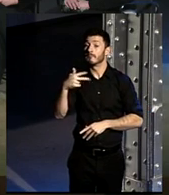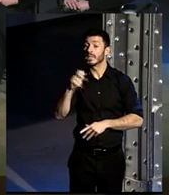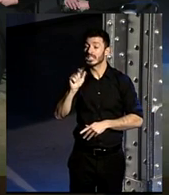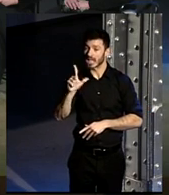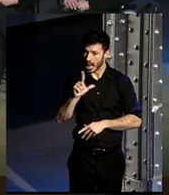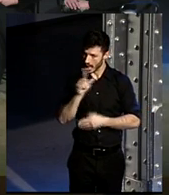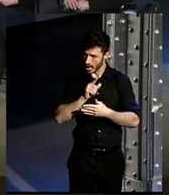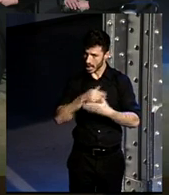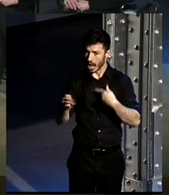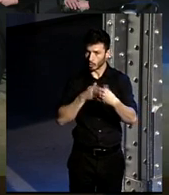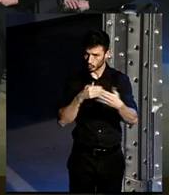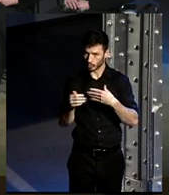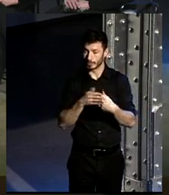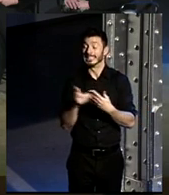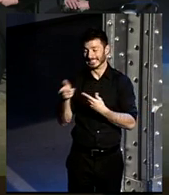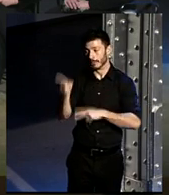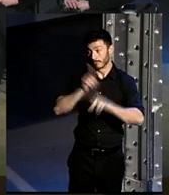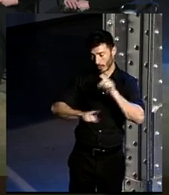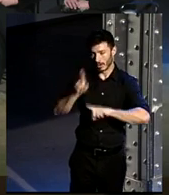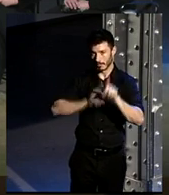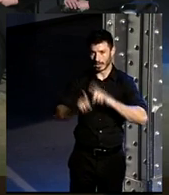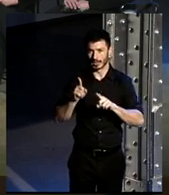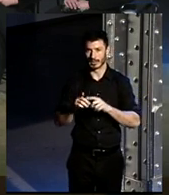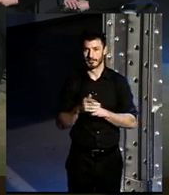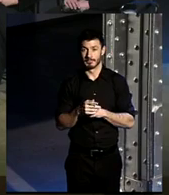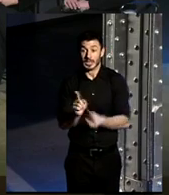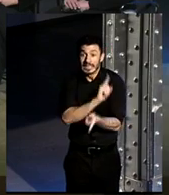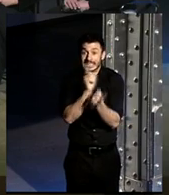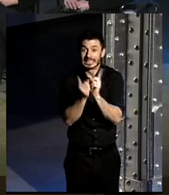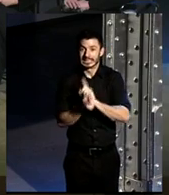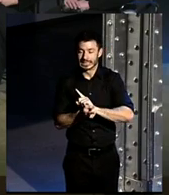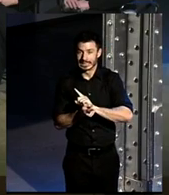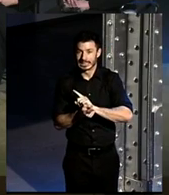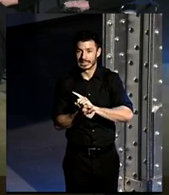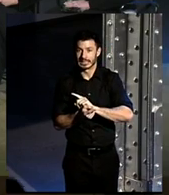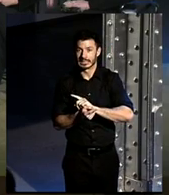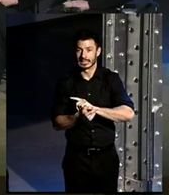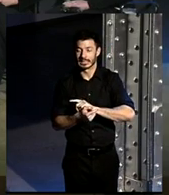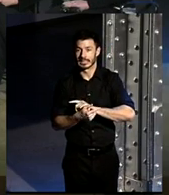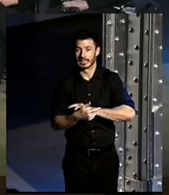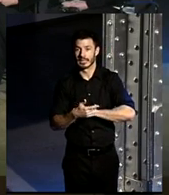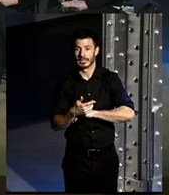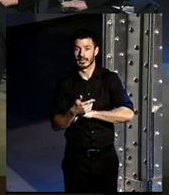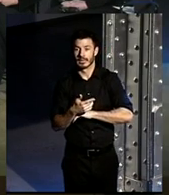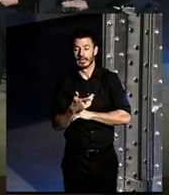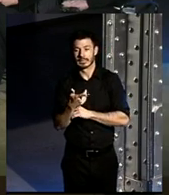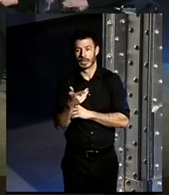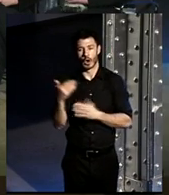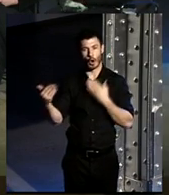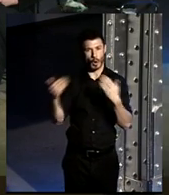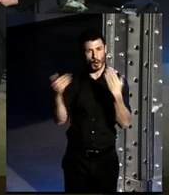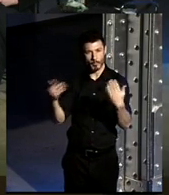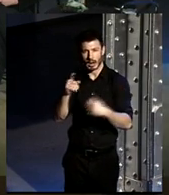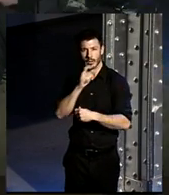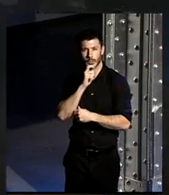este es el problema, ¿no? Y por eso digo, en cambio, así es bastante difícil comparar lo que